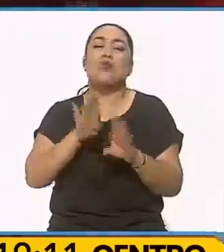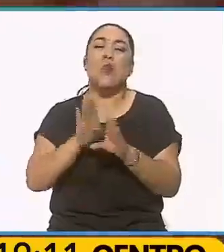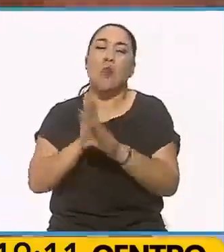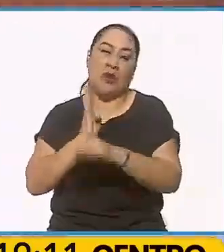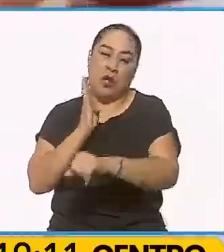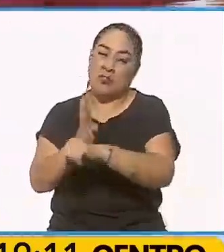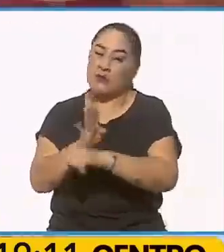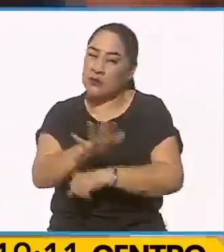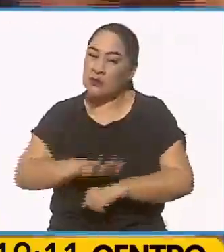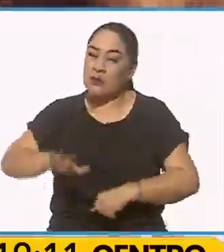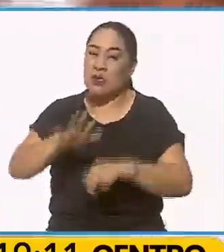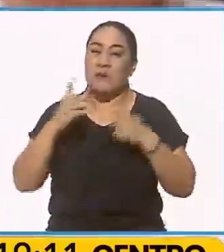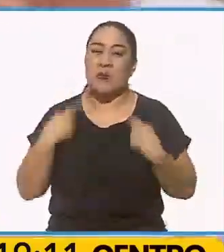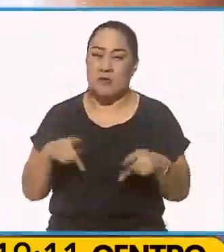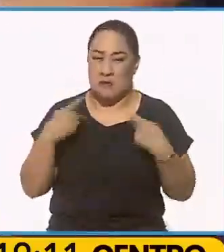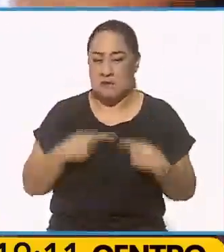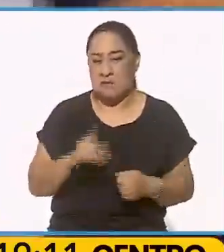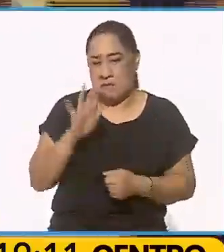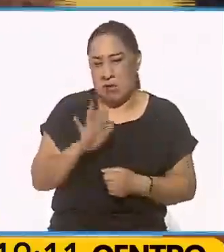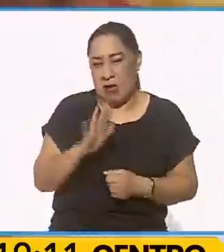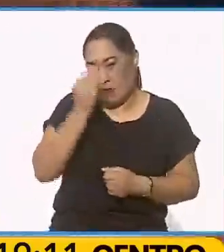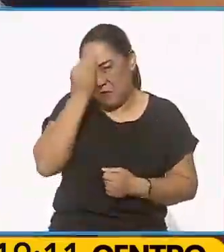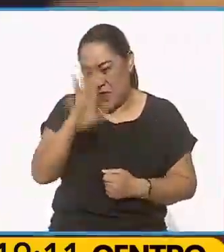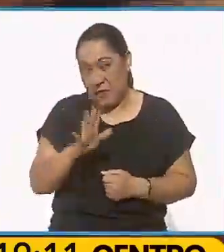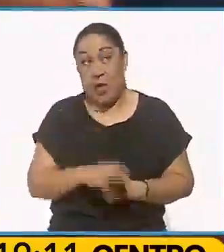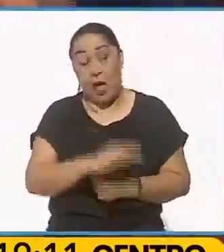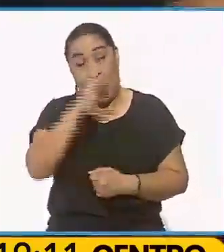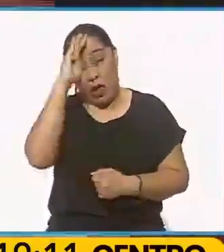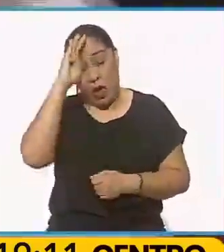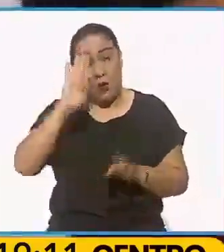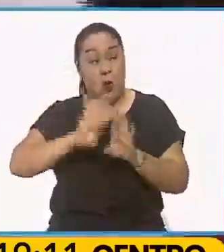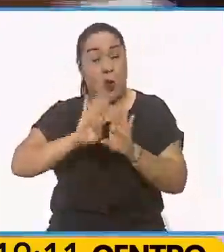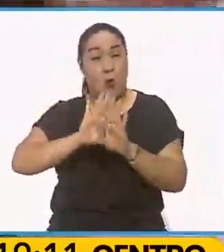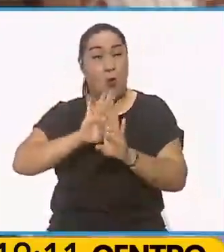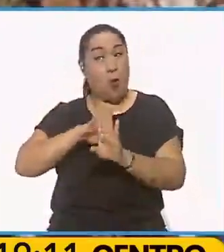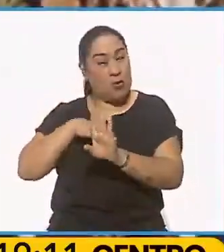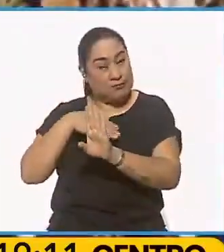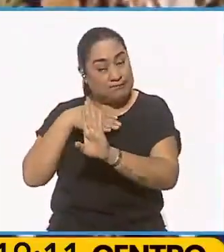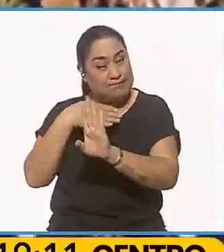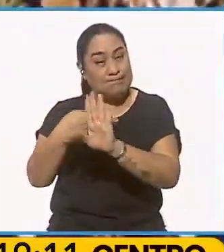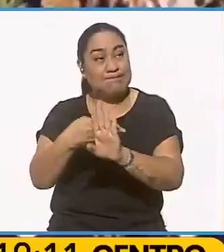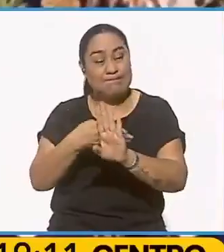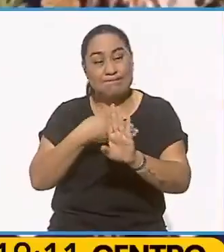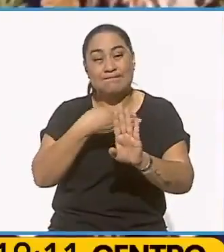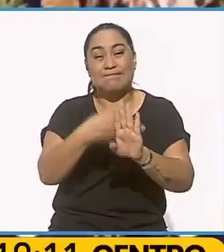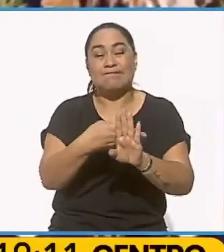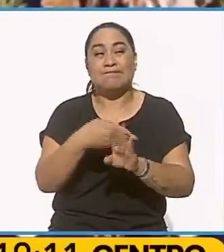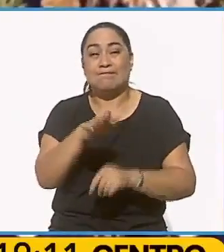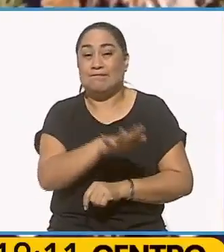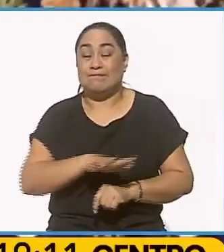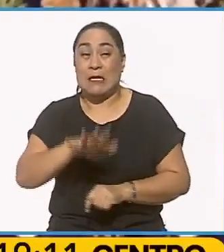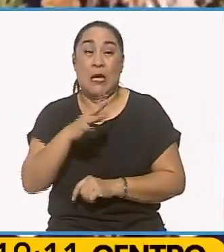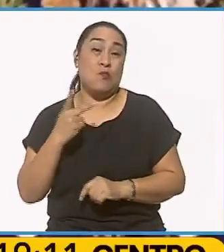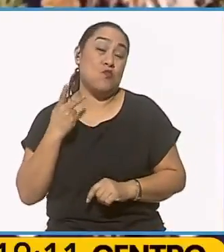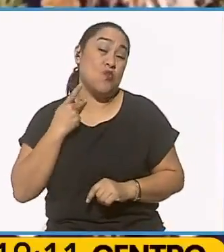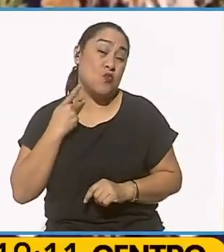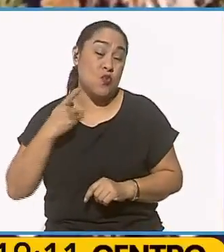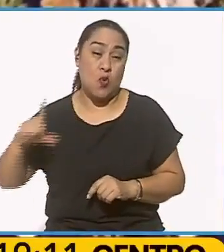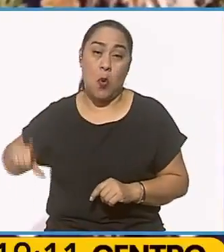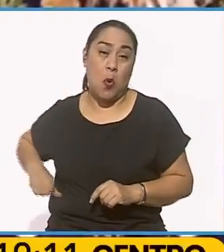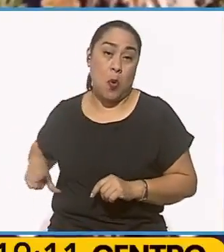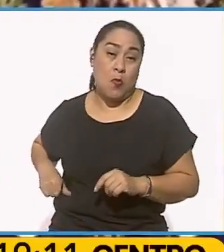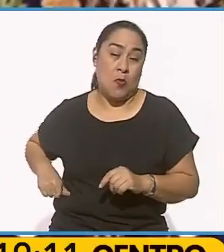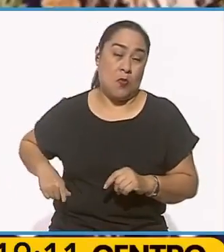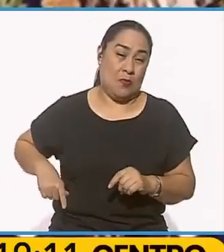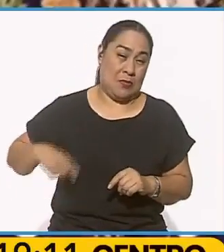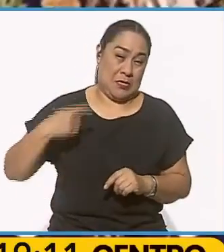población. Hay que ser muy claros en esto no son ataques dirigidos a la cúpula política o gubernamental